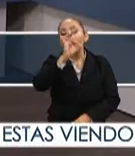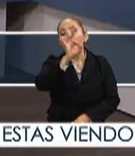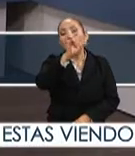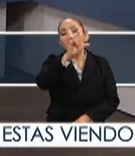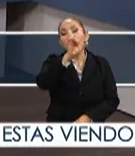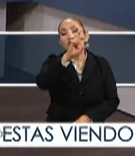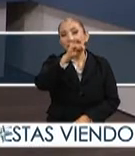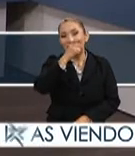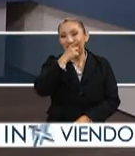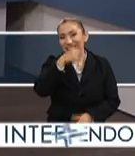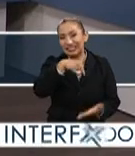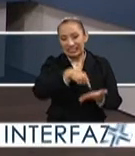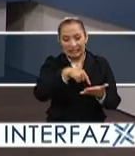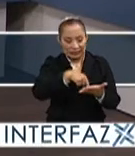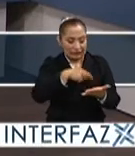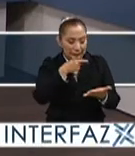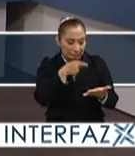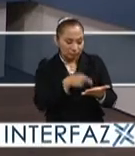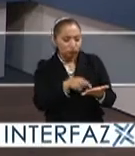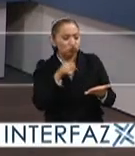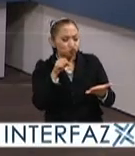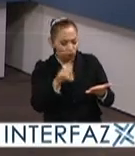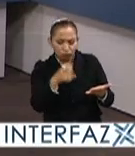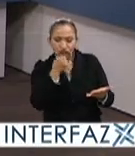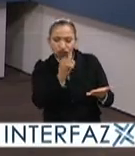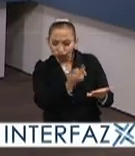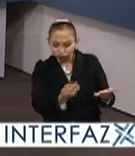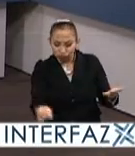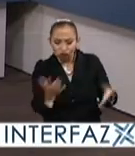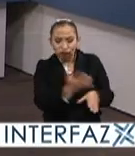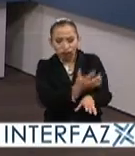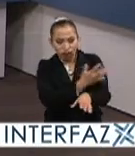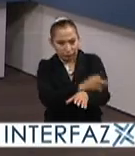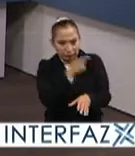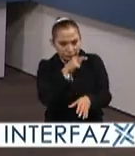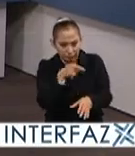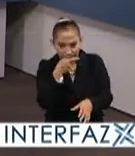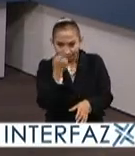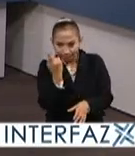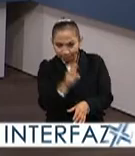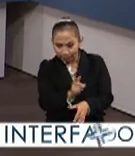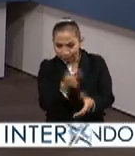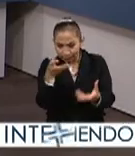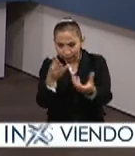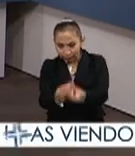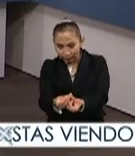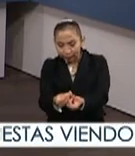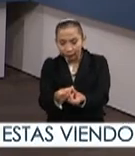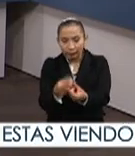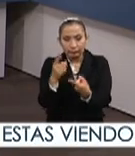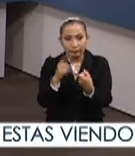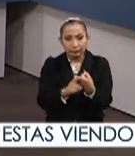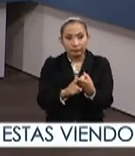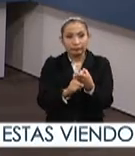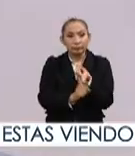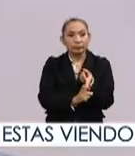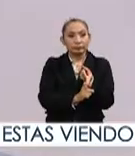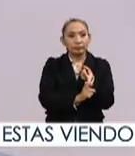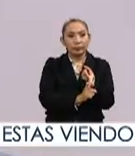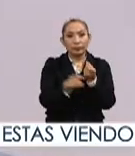determina que si los niños están en compañía de sus padres y estos